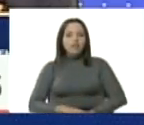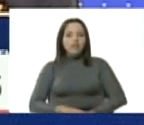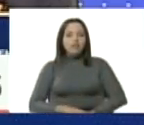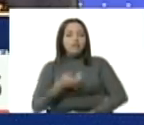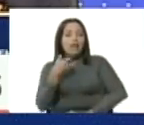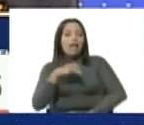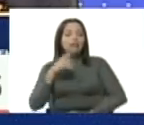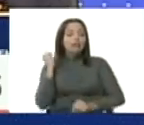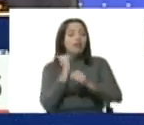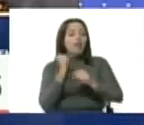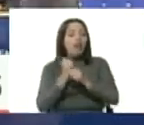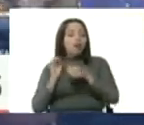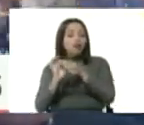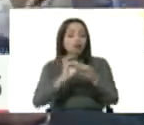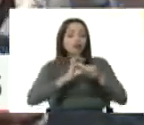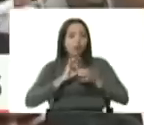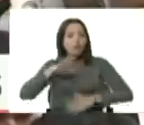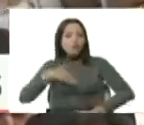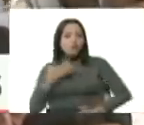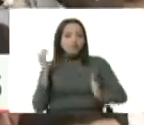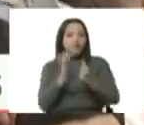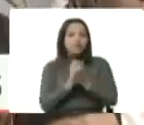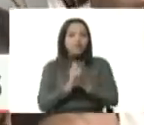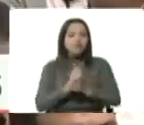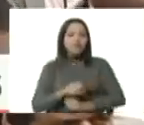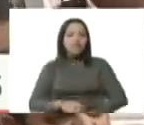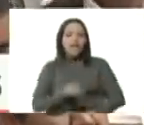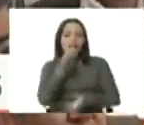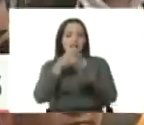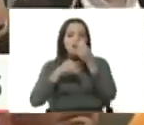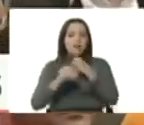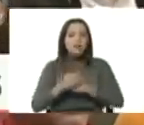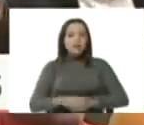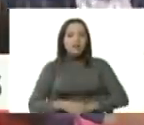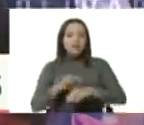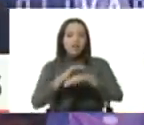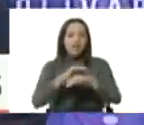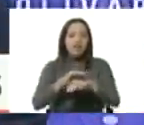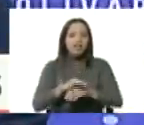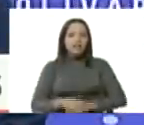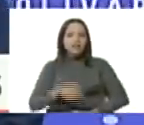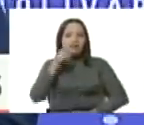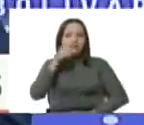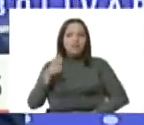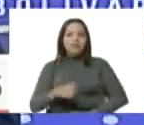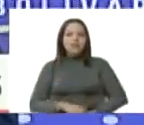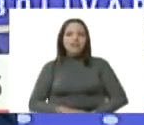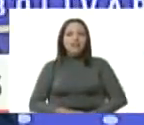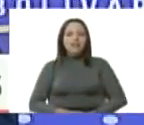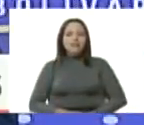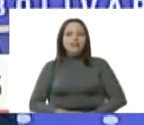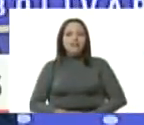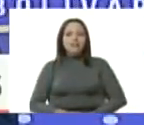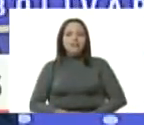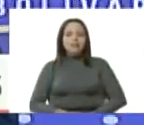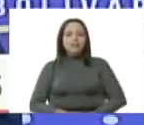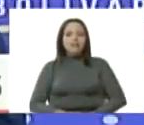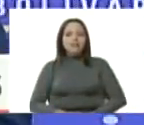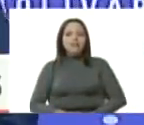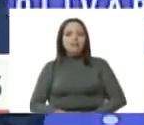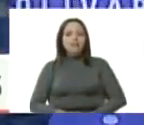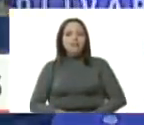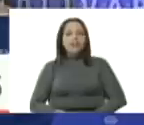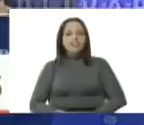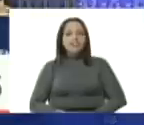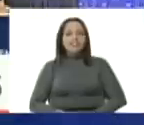tareas complementarias para llevar el alimento, la proteína animal a nuestro pueblo. Anótenlo ahí, ferias del campo